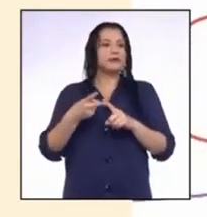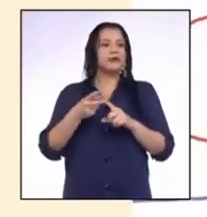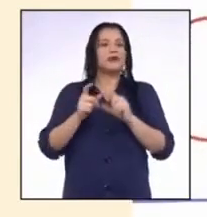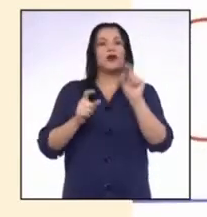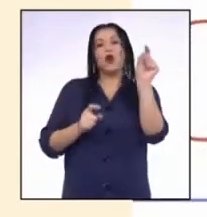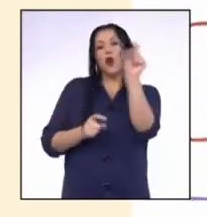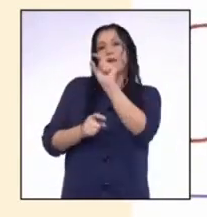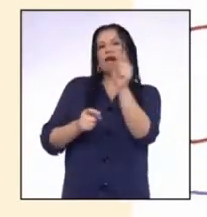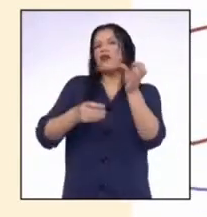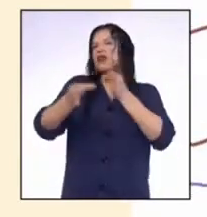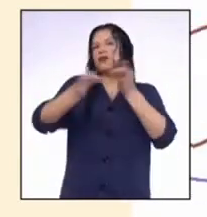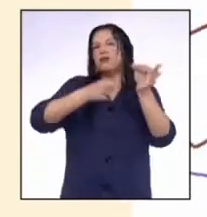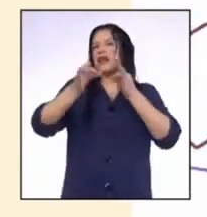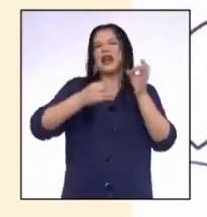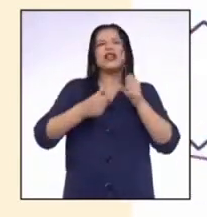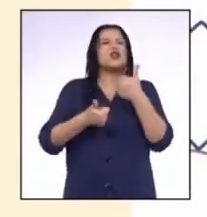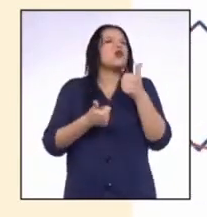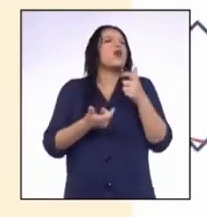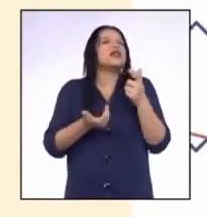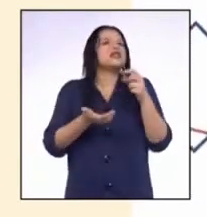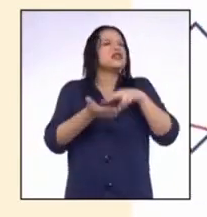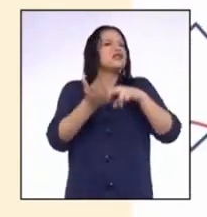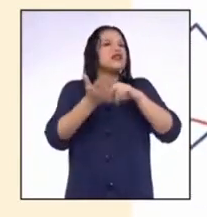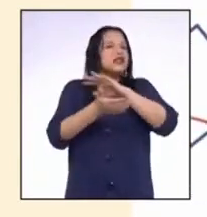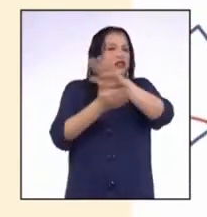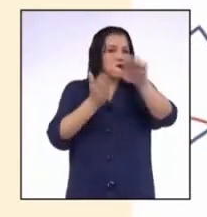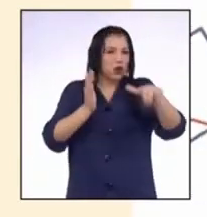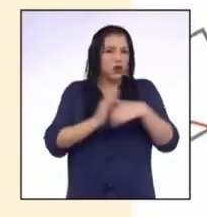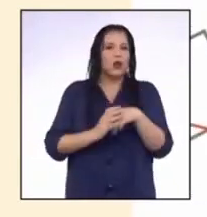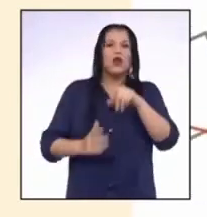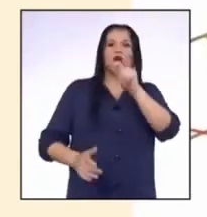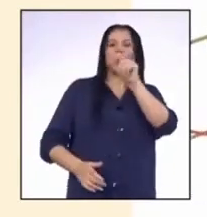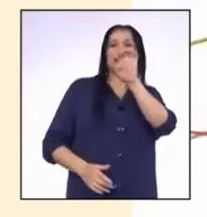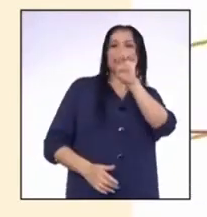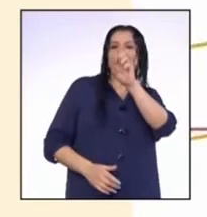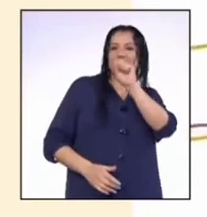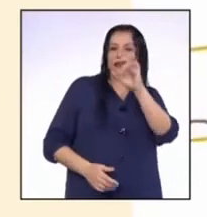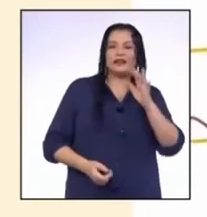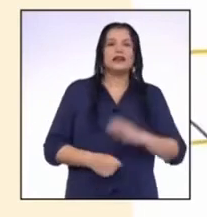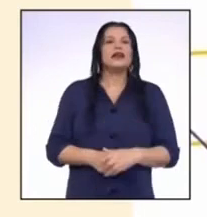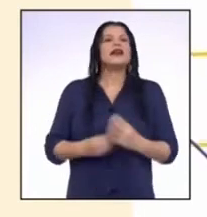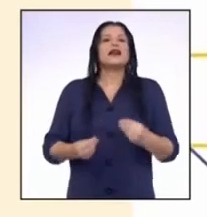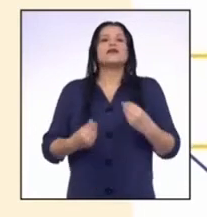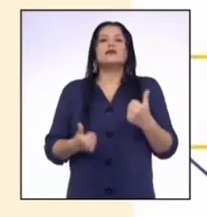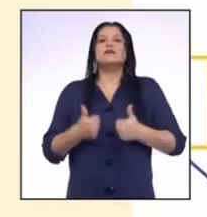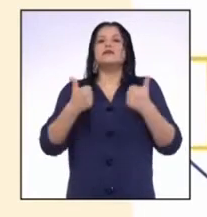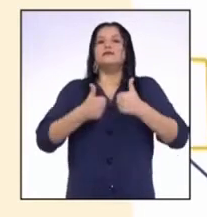párrafo de introducción conteniendo una tesis, que viene a ser la